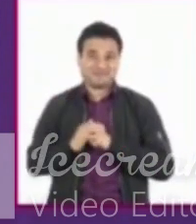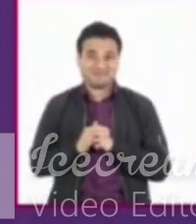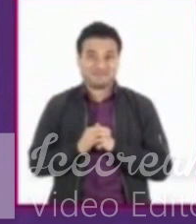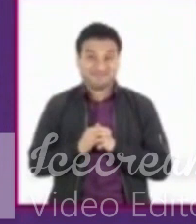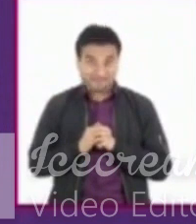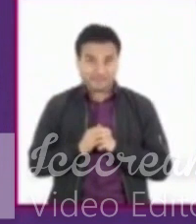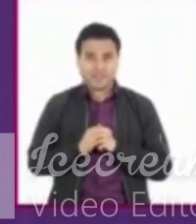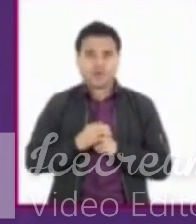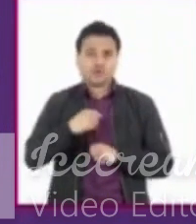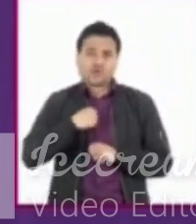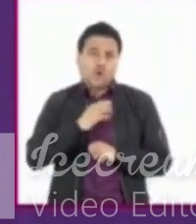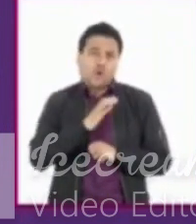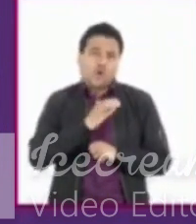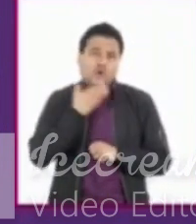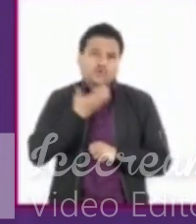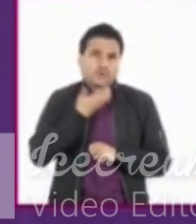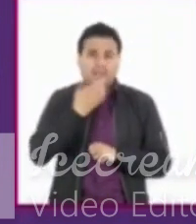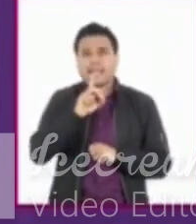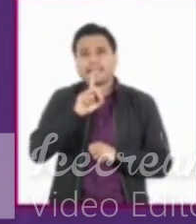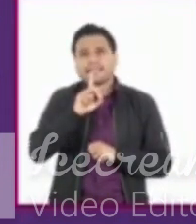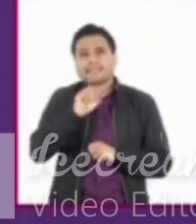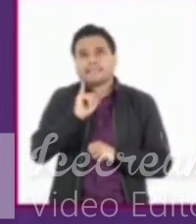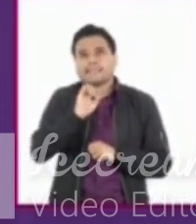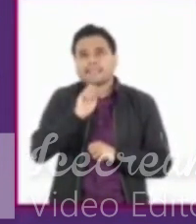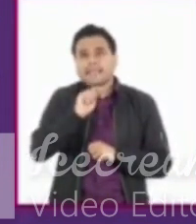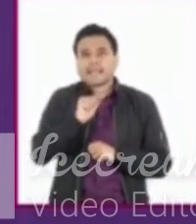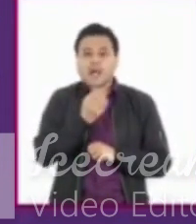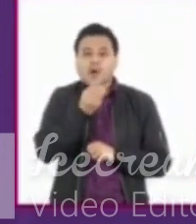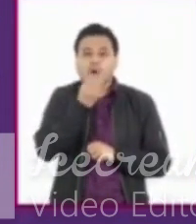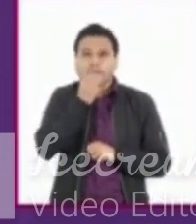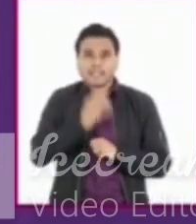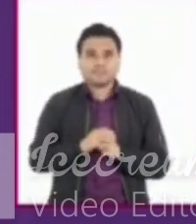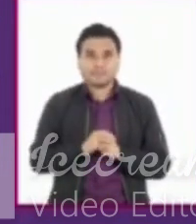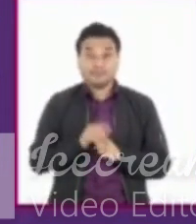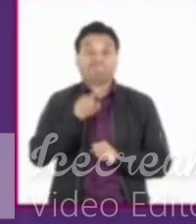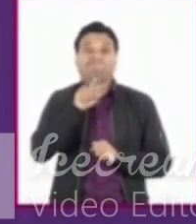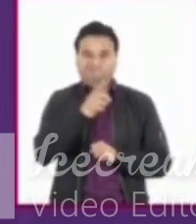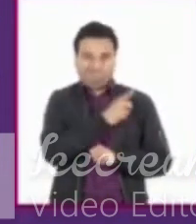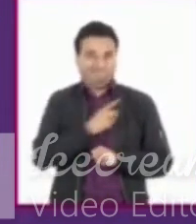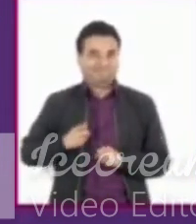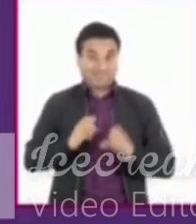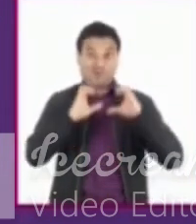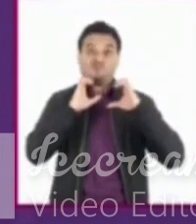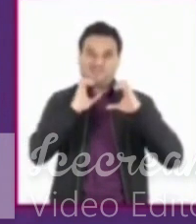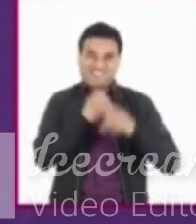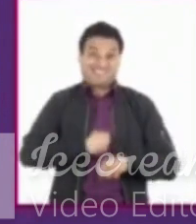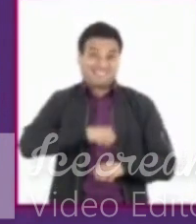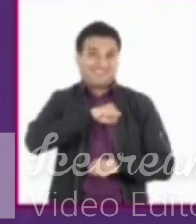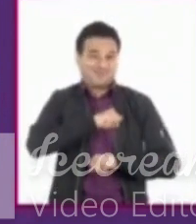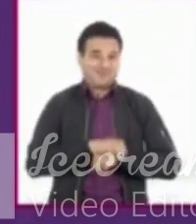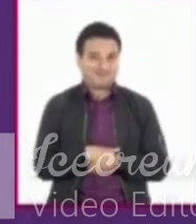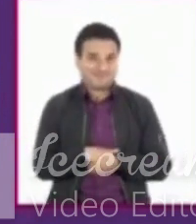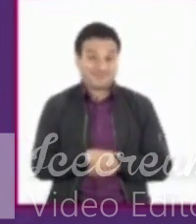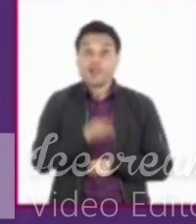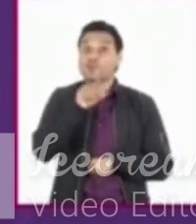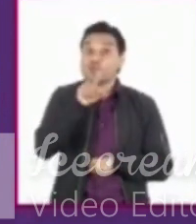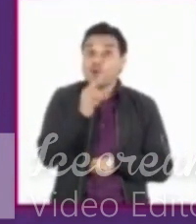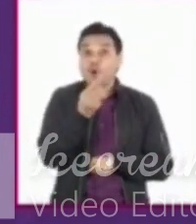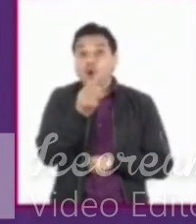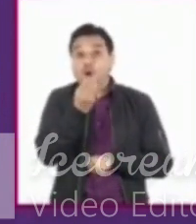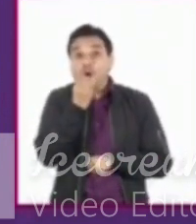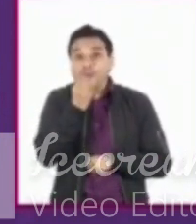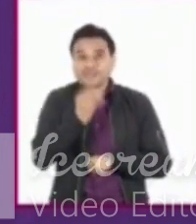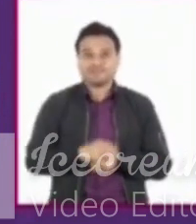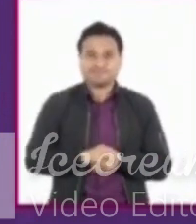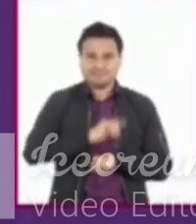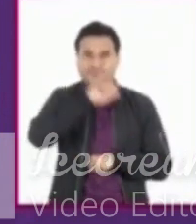que incluimos en nuestra dieta son esenciales para tener una vida saludable. Lo que comemos nos